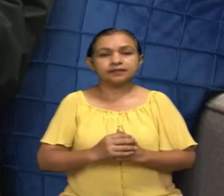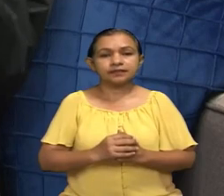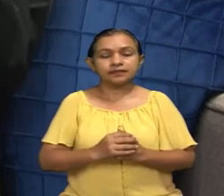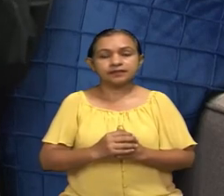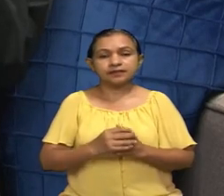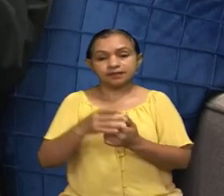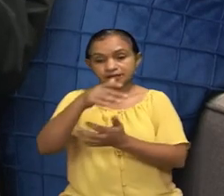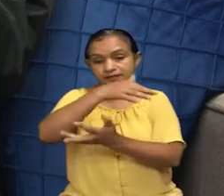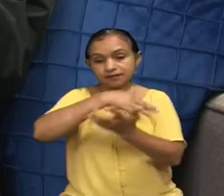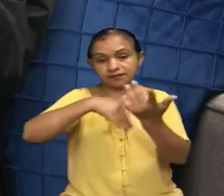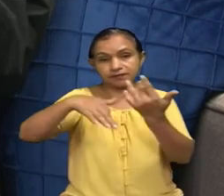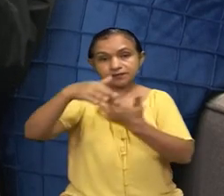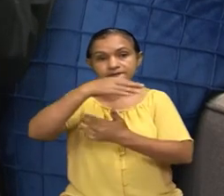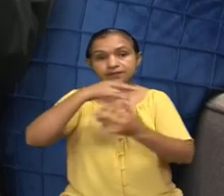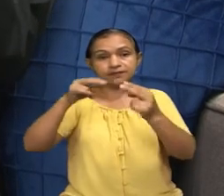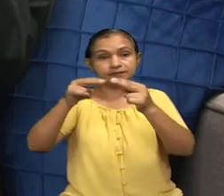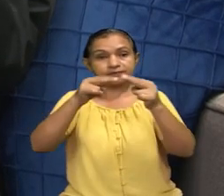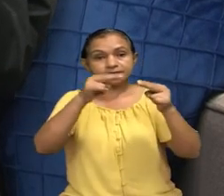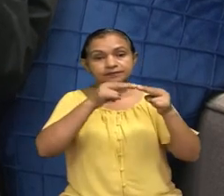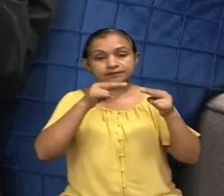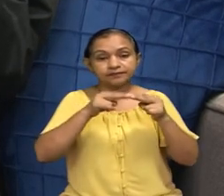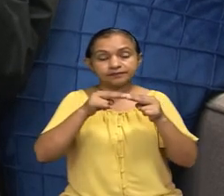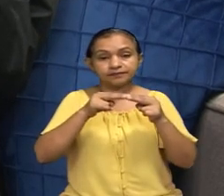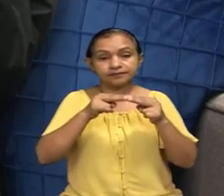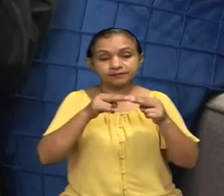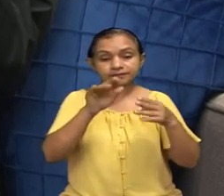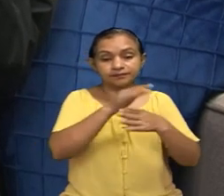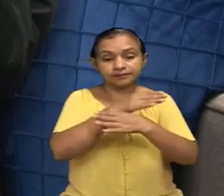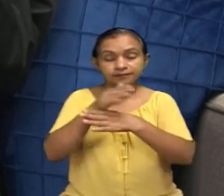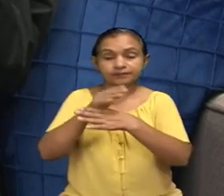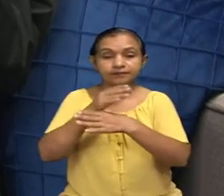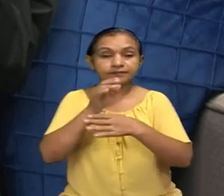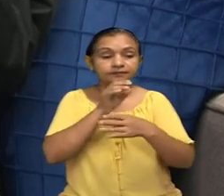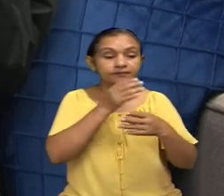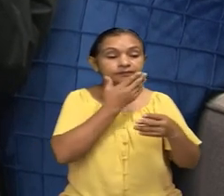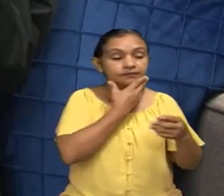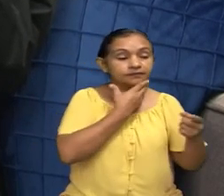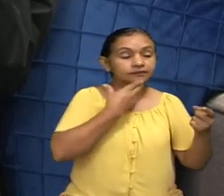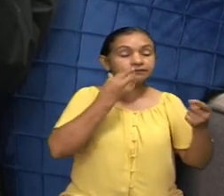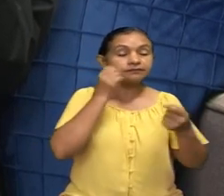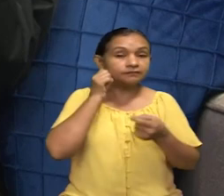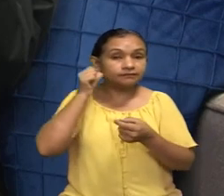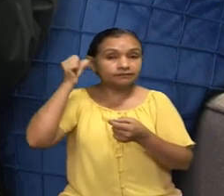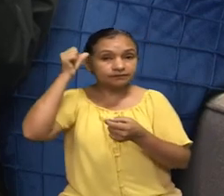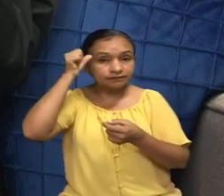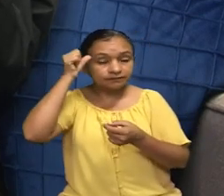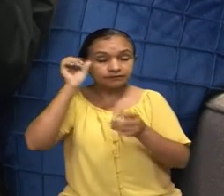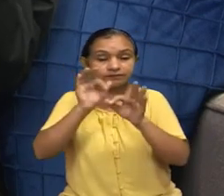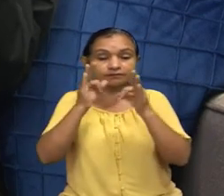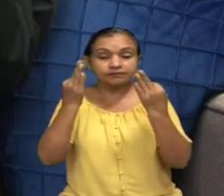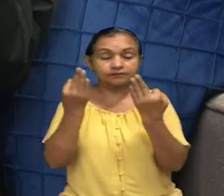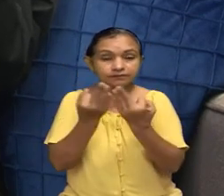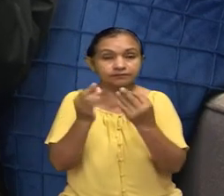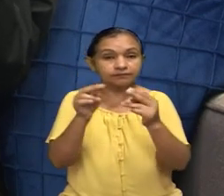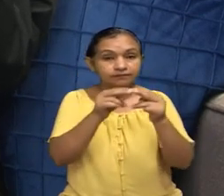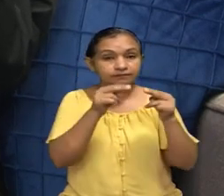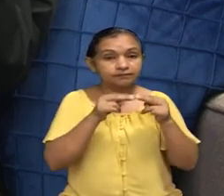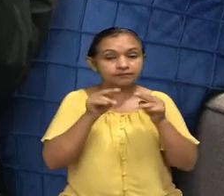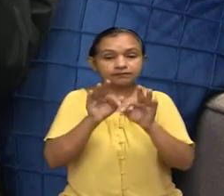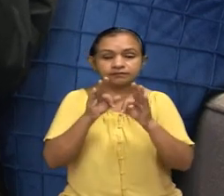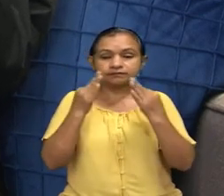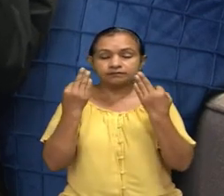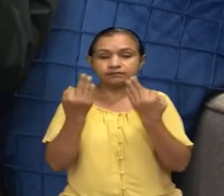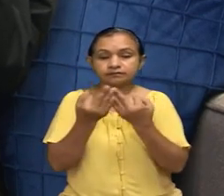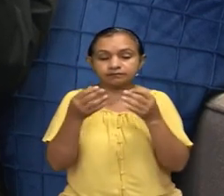convivencia intrageneracional e intergeneracional a lo interno de la familia, eso consolida la familia